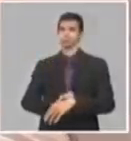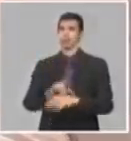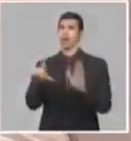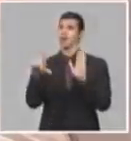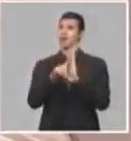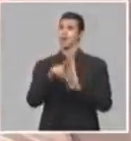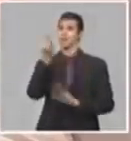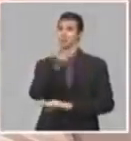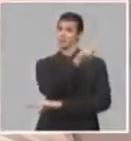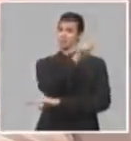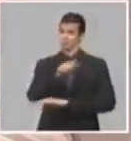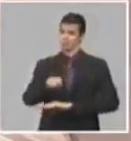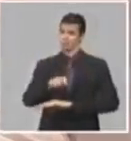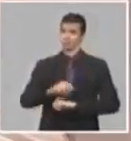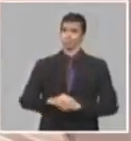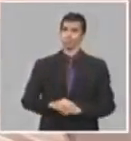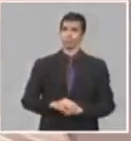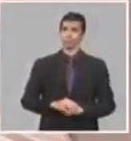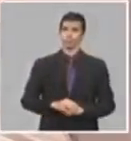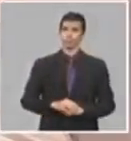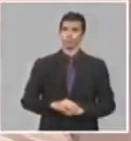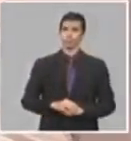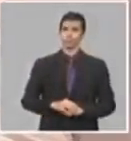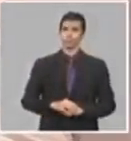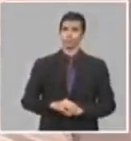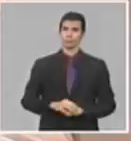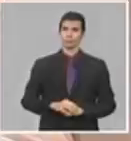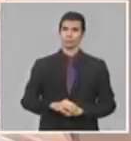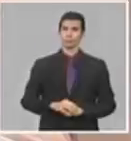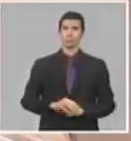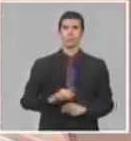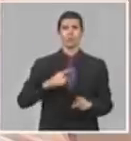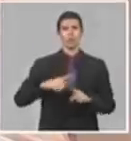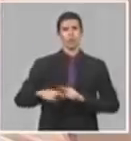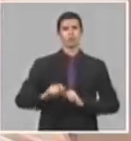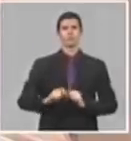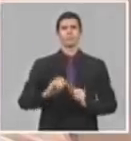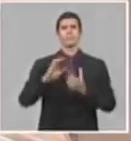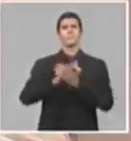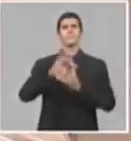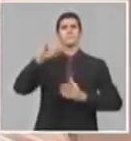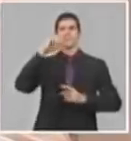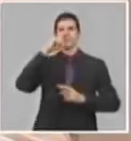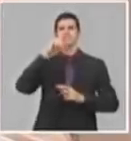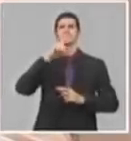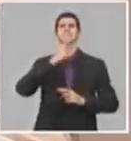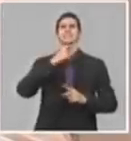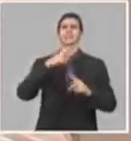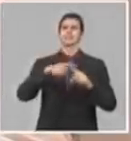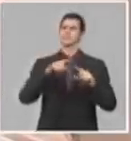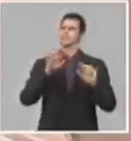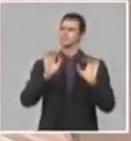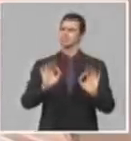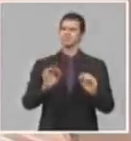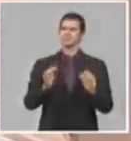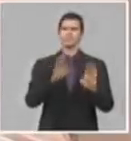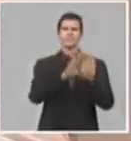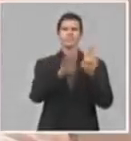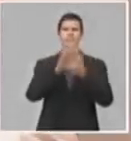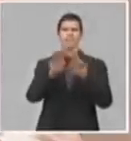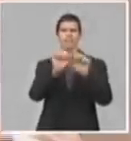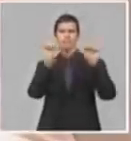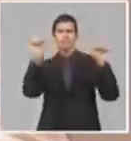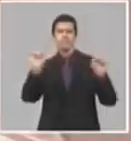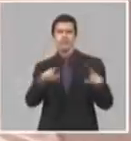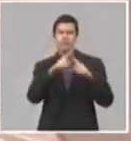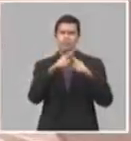todos. El MINSE también va a actualizar el marco regulatorio sobre este otro tema. Teníamos una resolución,